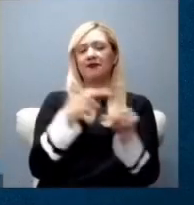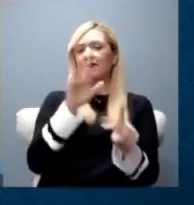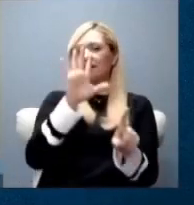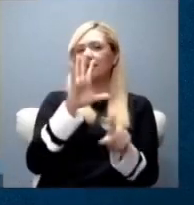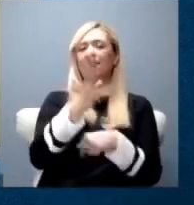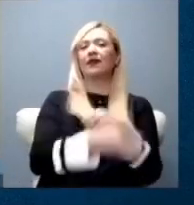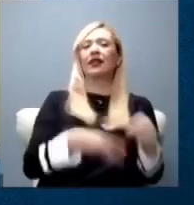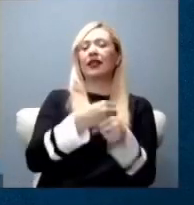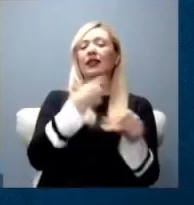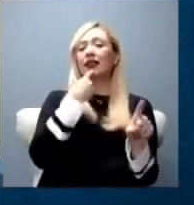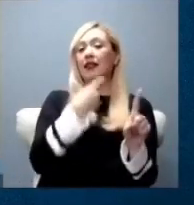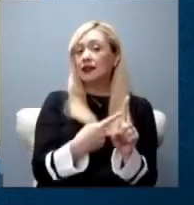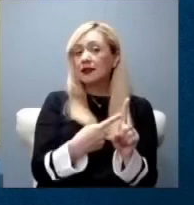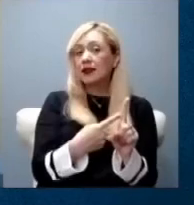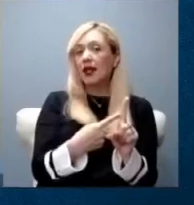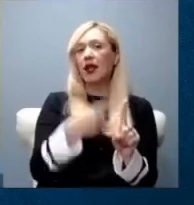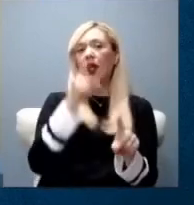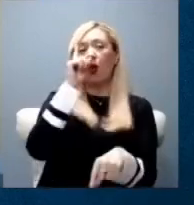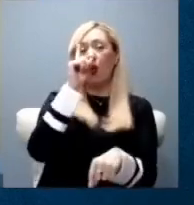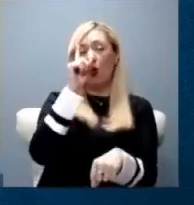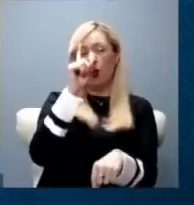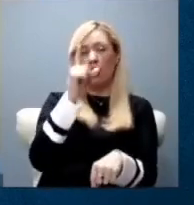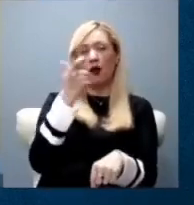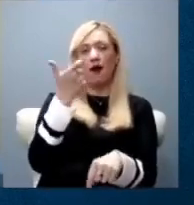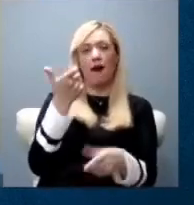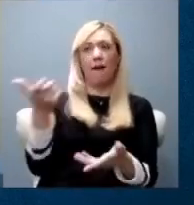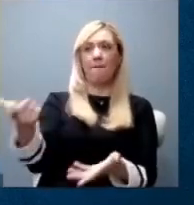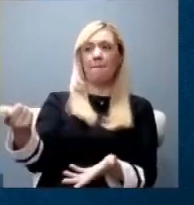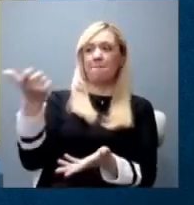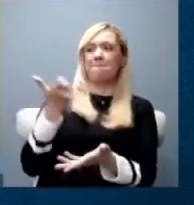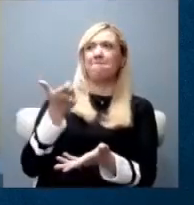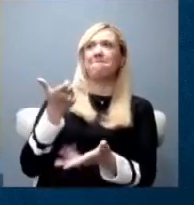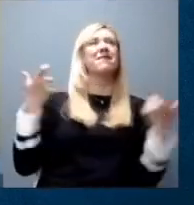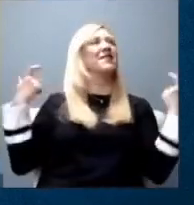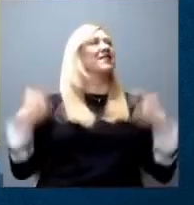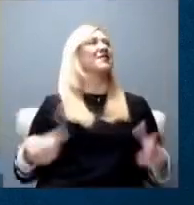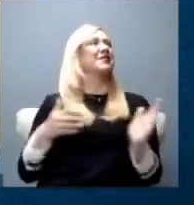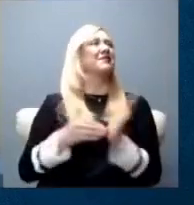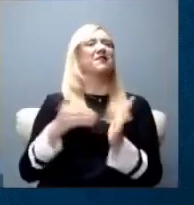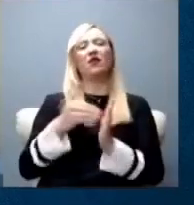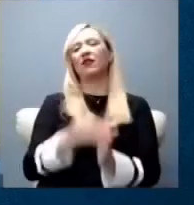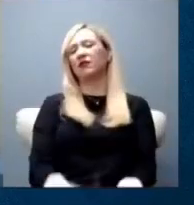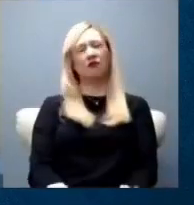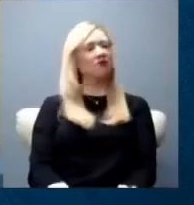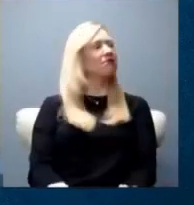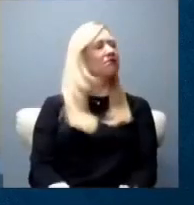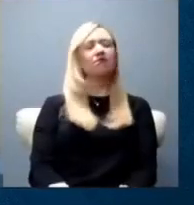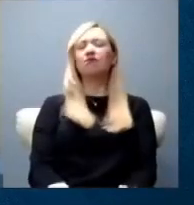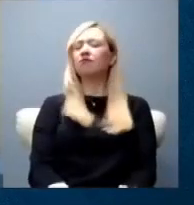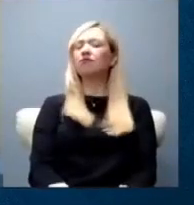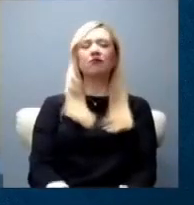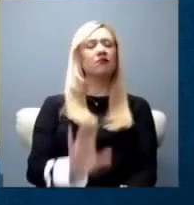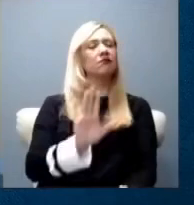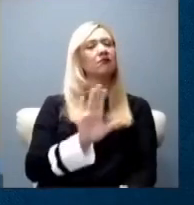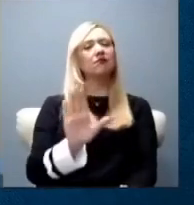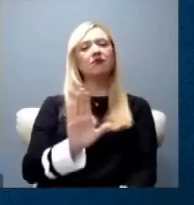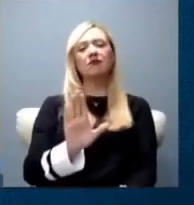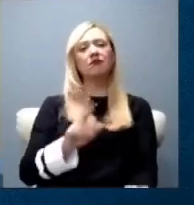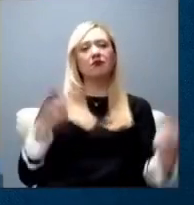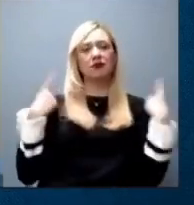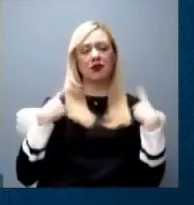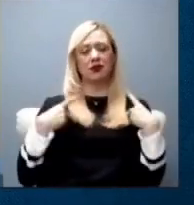que implica que una reparación económica jamás va a ser tan alta que enriquezca a las personas o a las